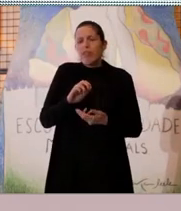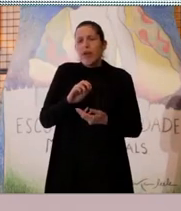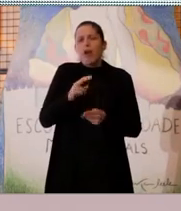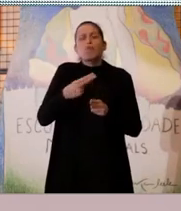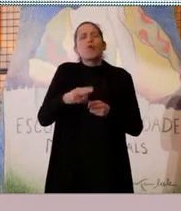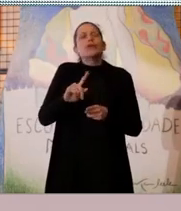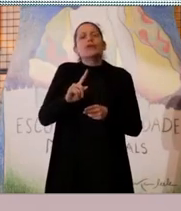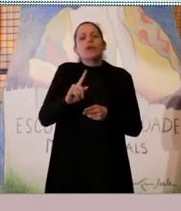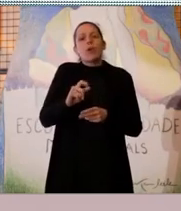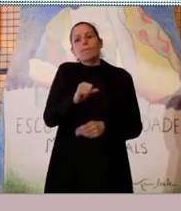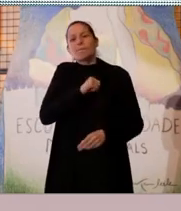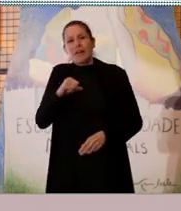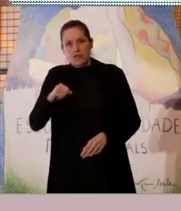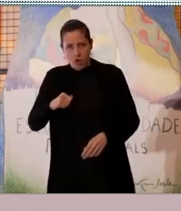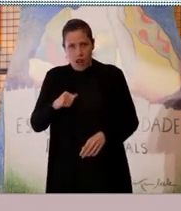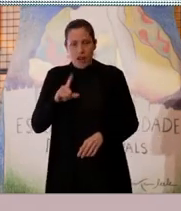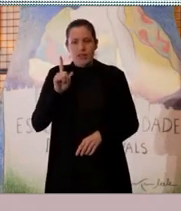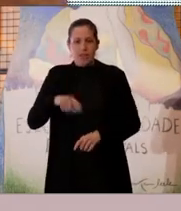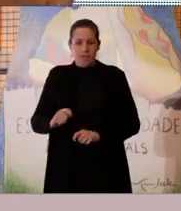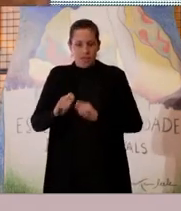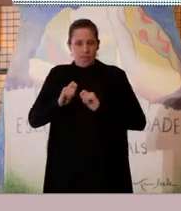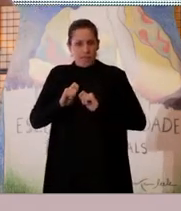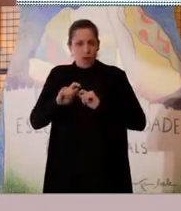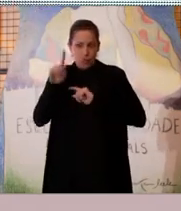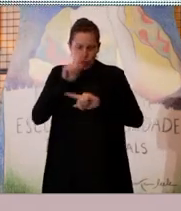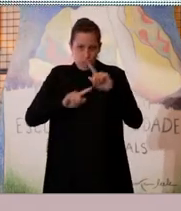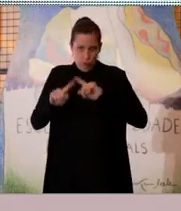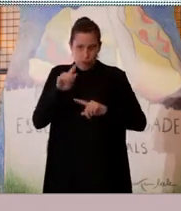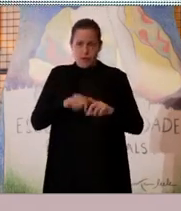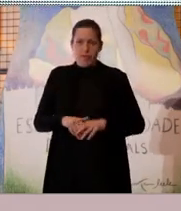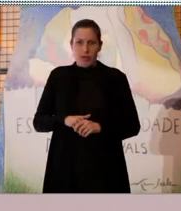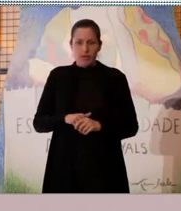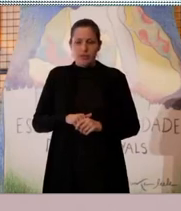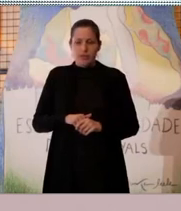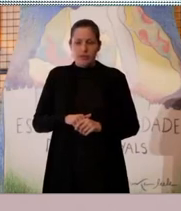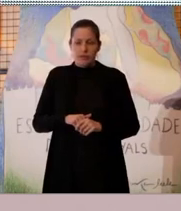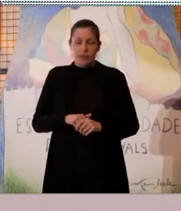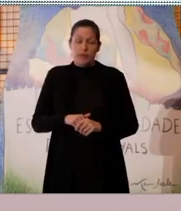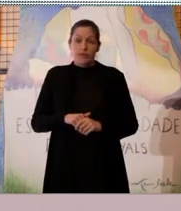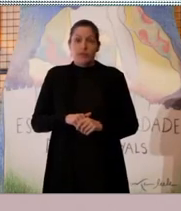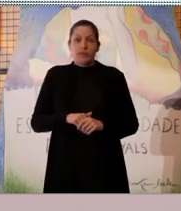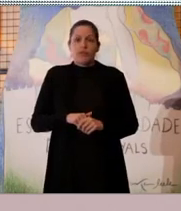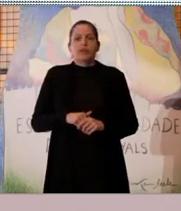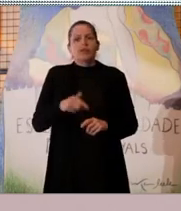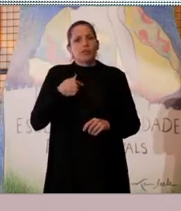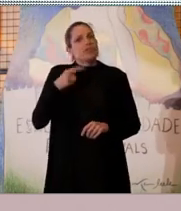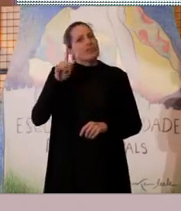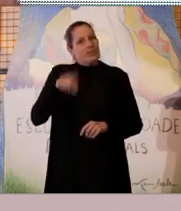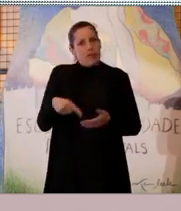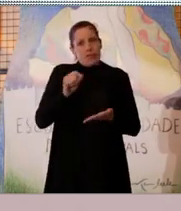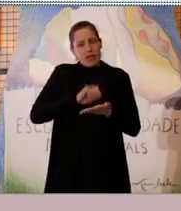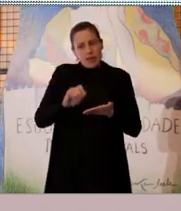violencia personal y problemas que nada de o sea y es tiene narices no y luego mucho sobre